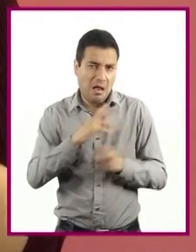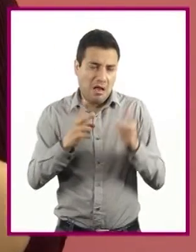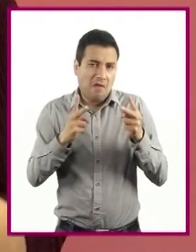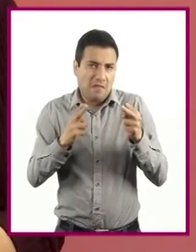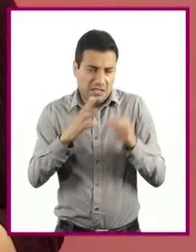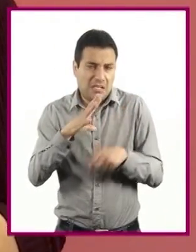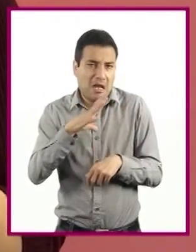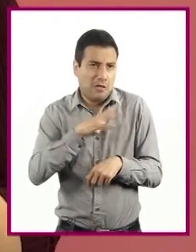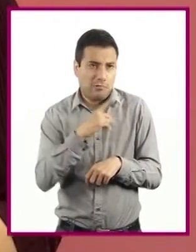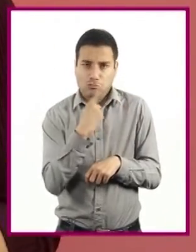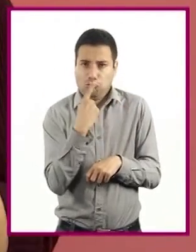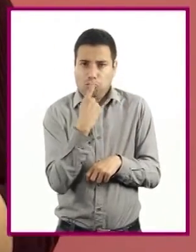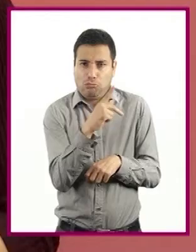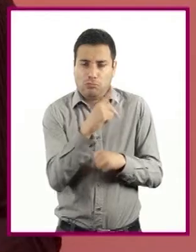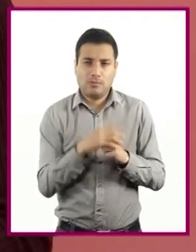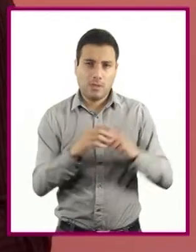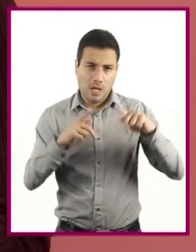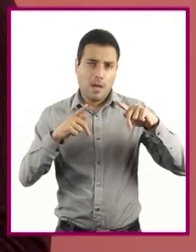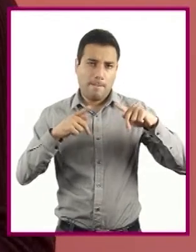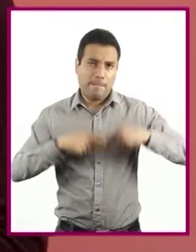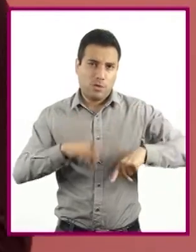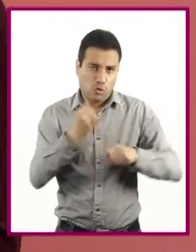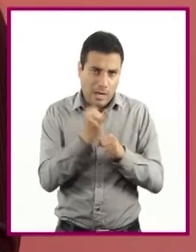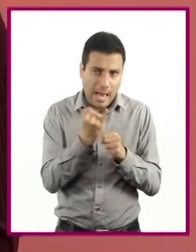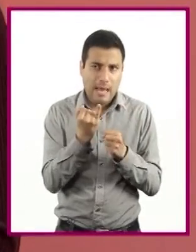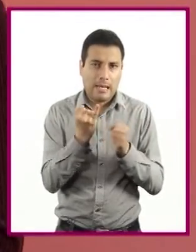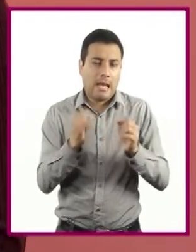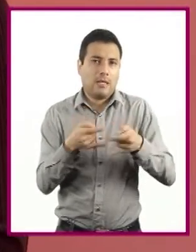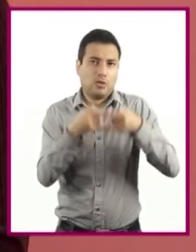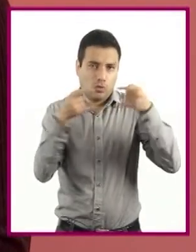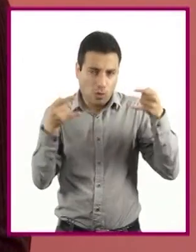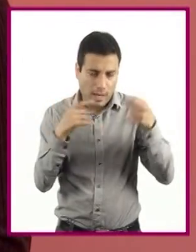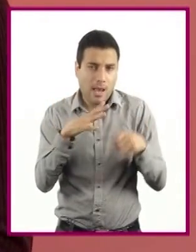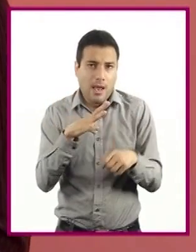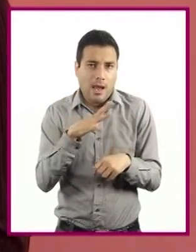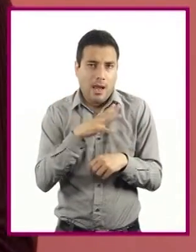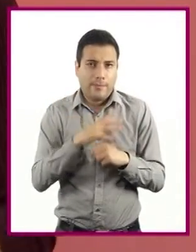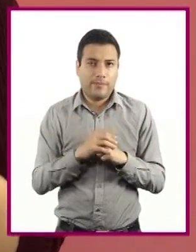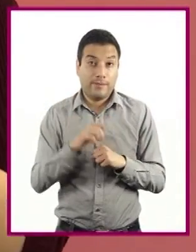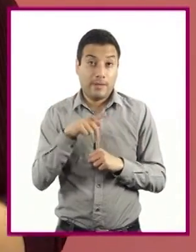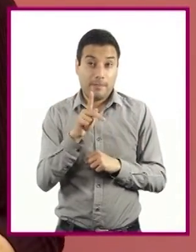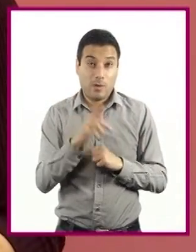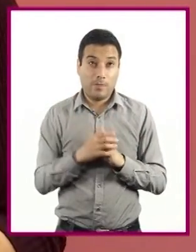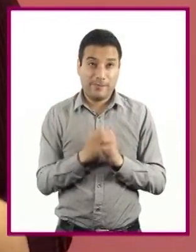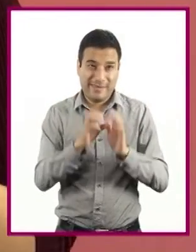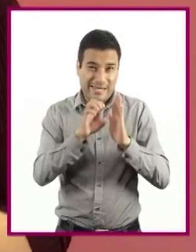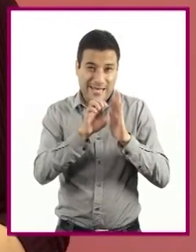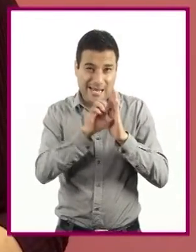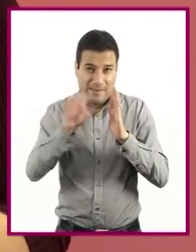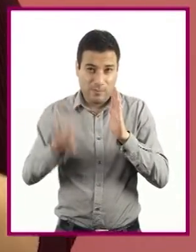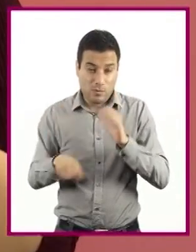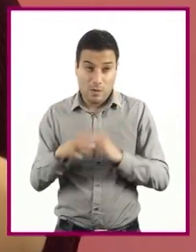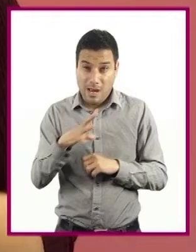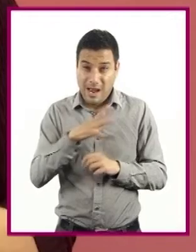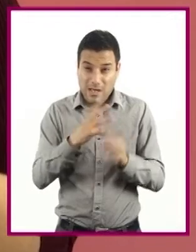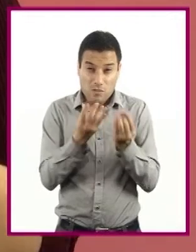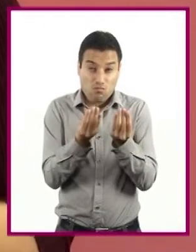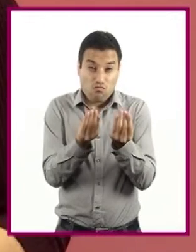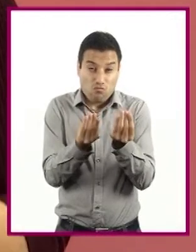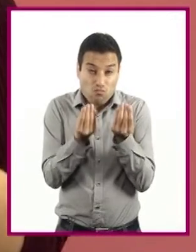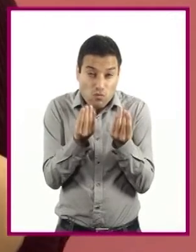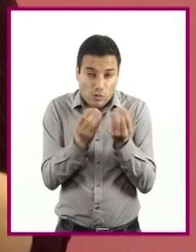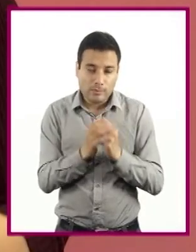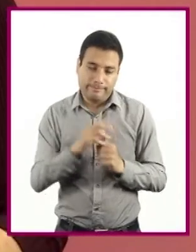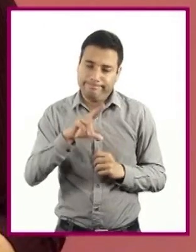aisladas que remitan a personajes y contextos históricos concretos, pero no serían una categoría sistematizada con miles